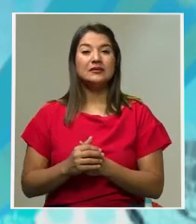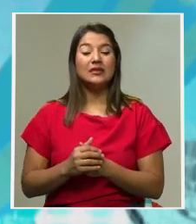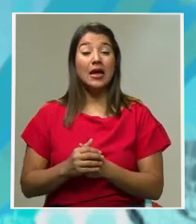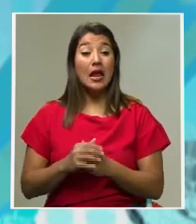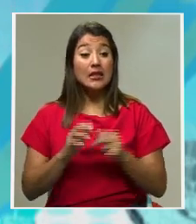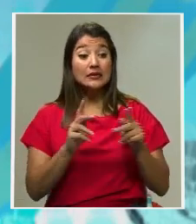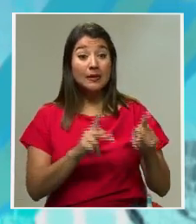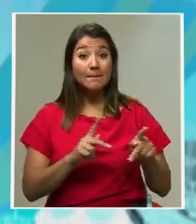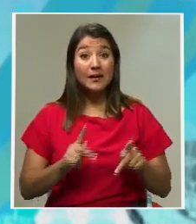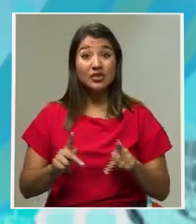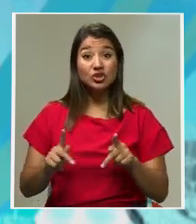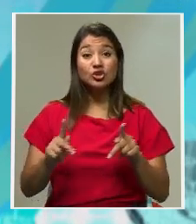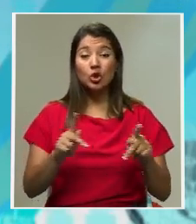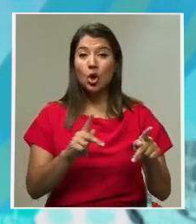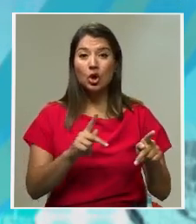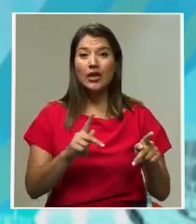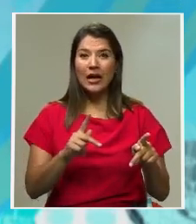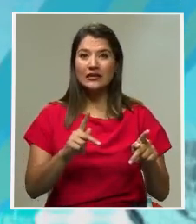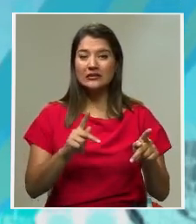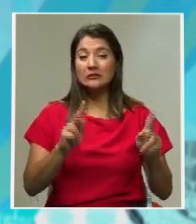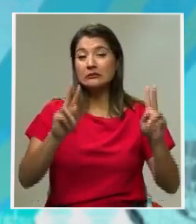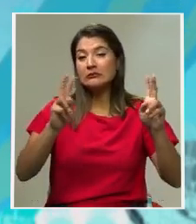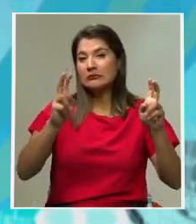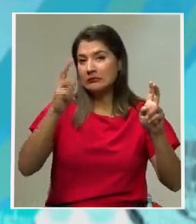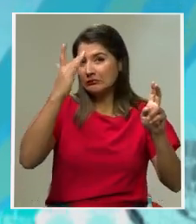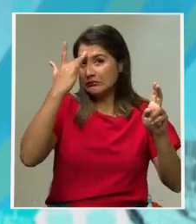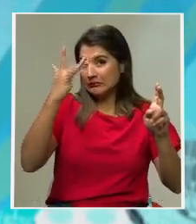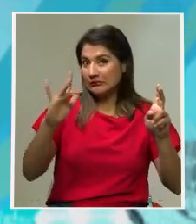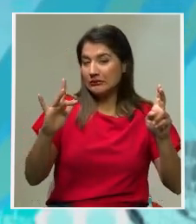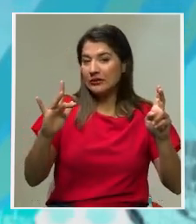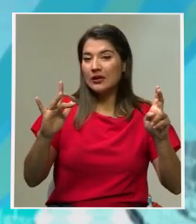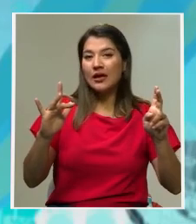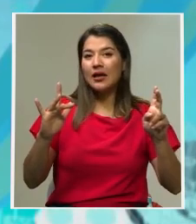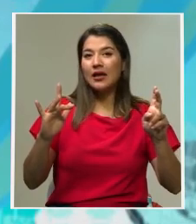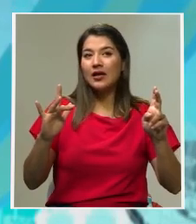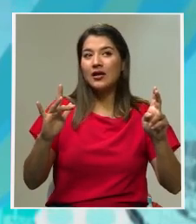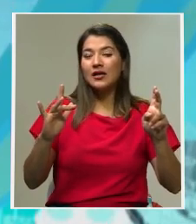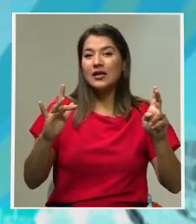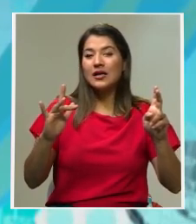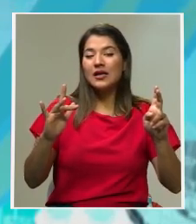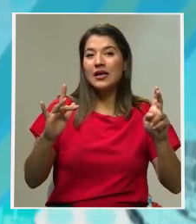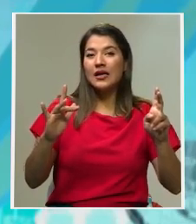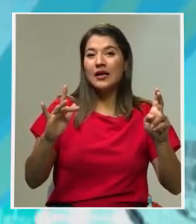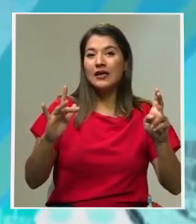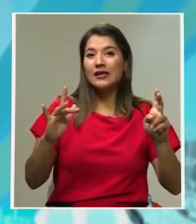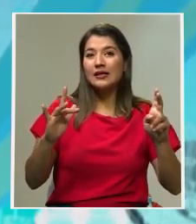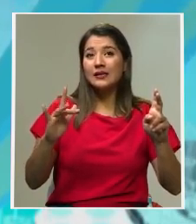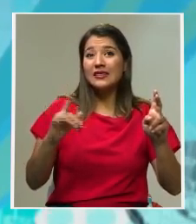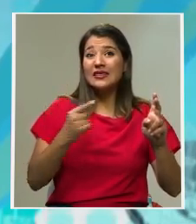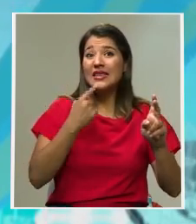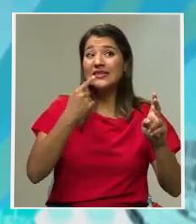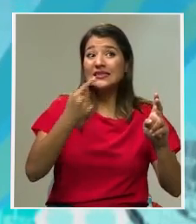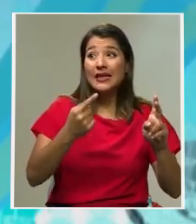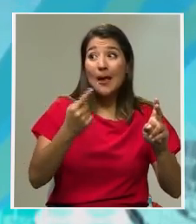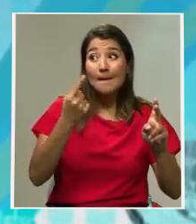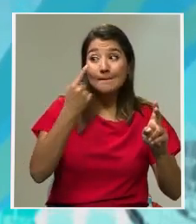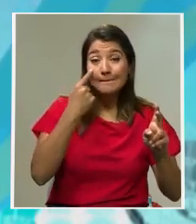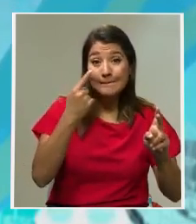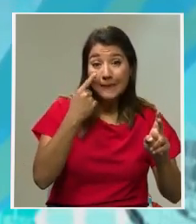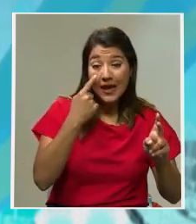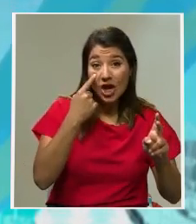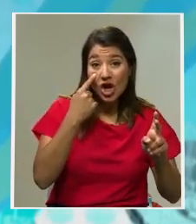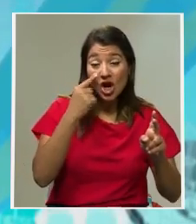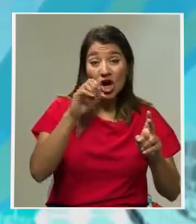quienes eran, entre comillas, intelectuales, era vergonzoso decir que veían series. Para